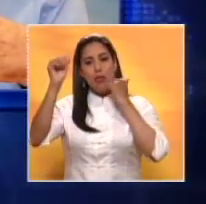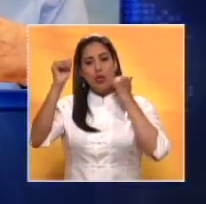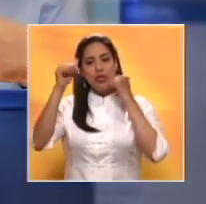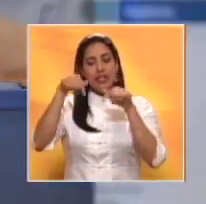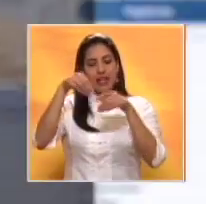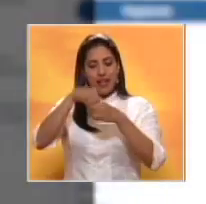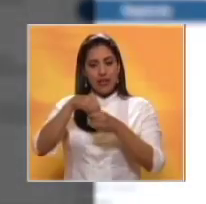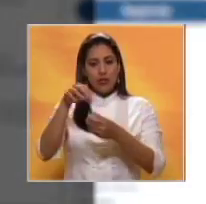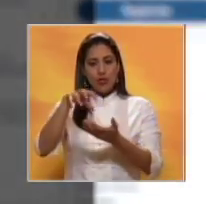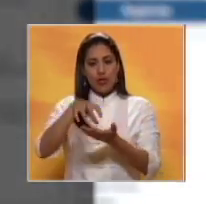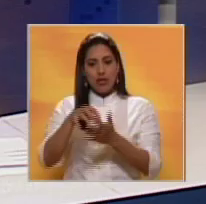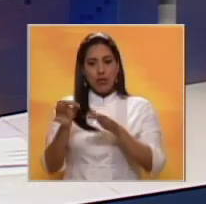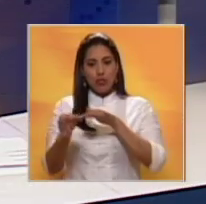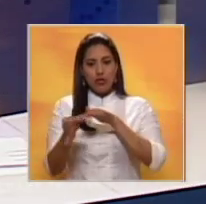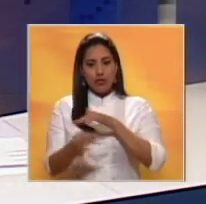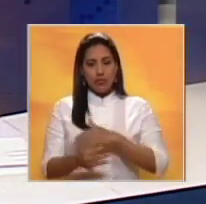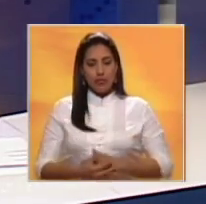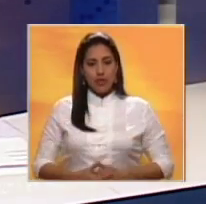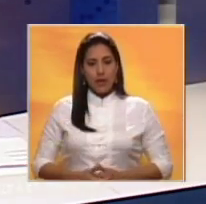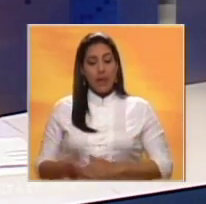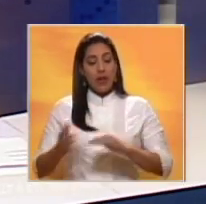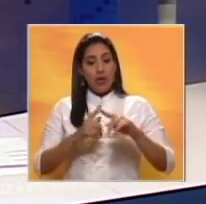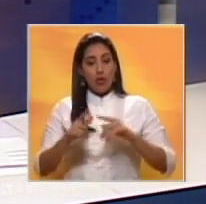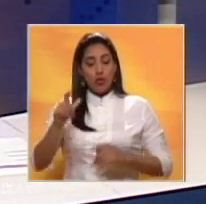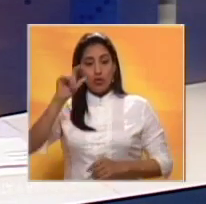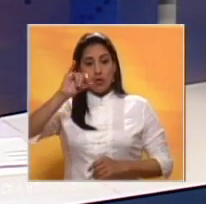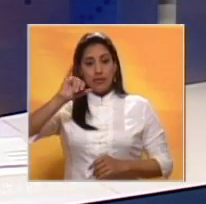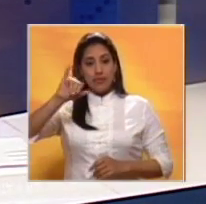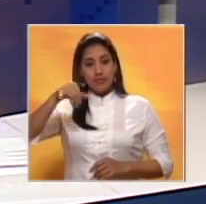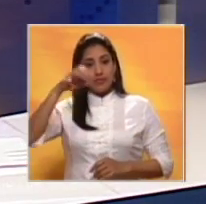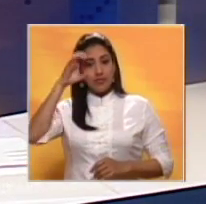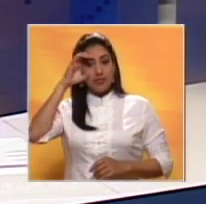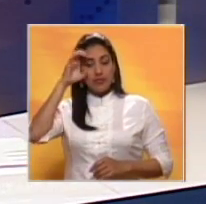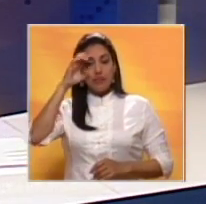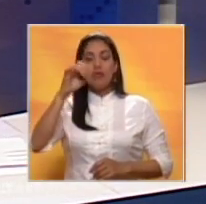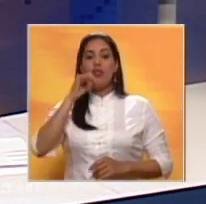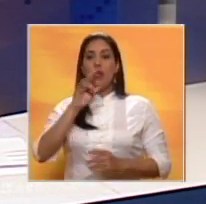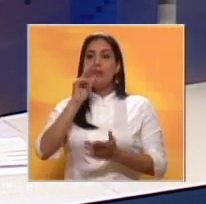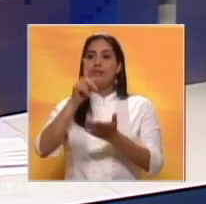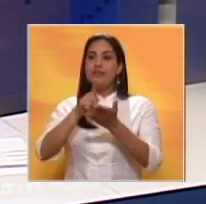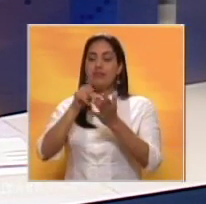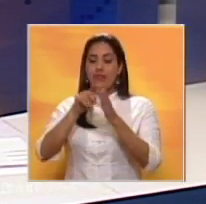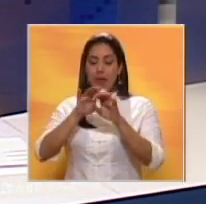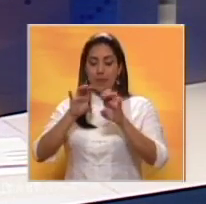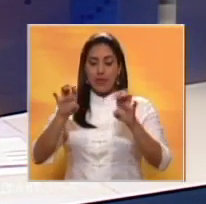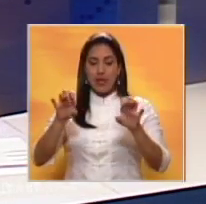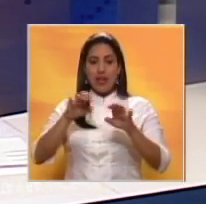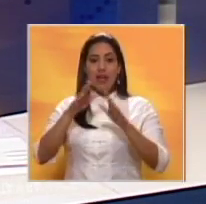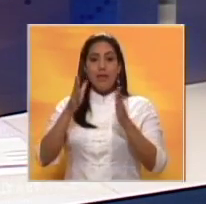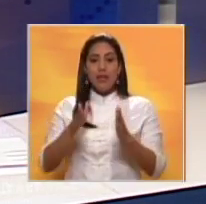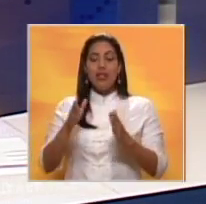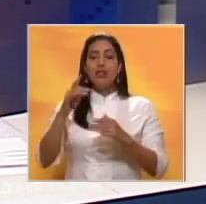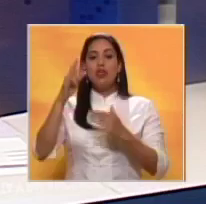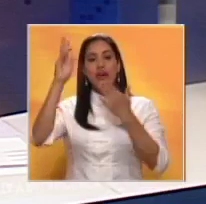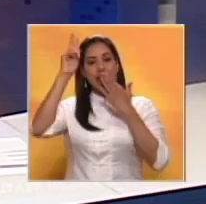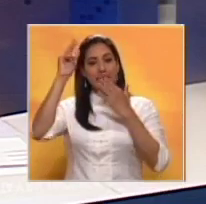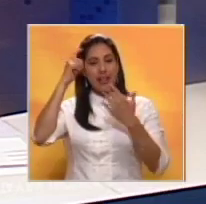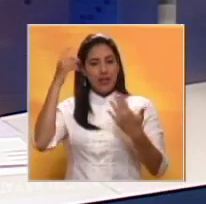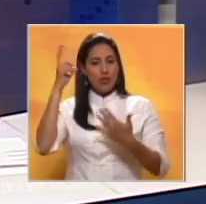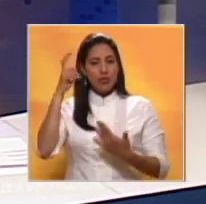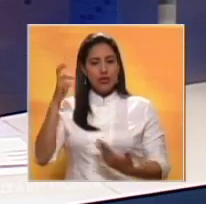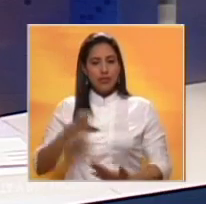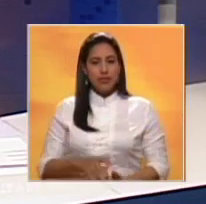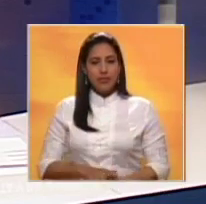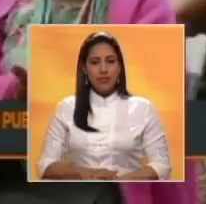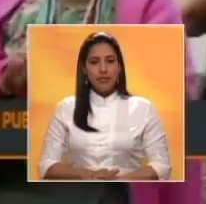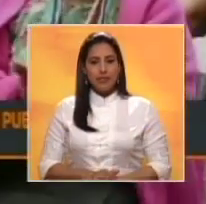en sus entidades. Elías Agua, ministro de Educación, participa en el acto del Día Internacional de los Pueblos Indígenas.